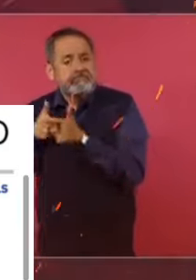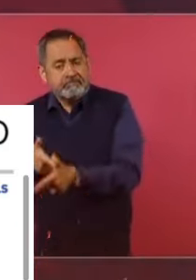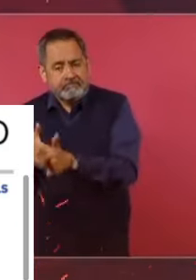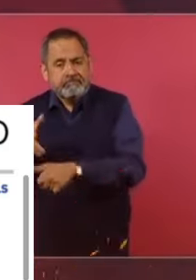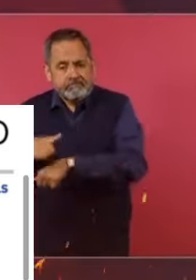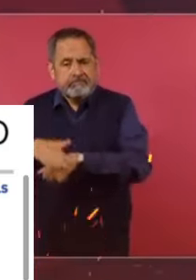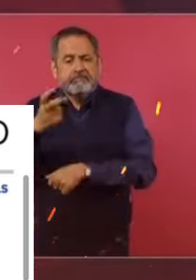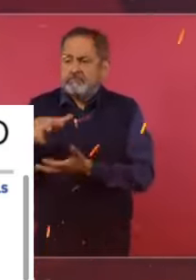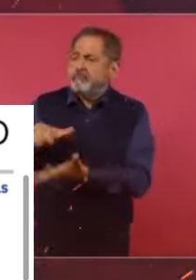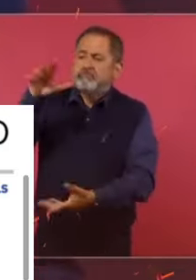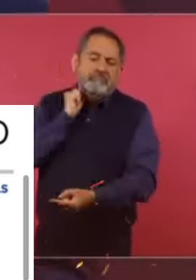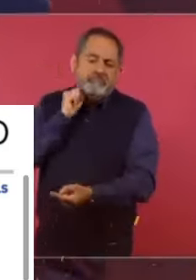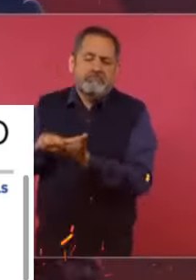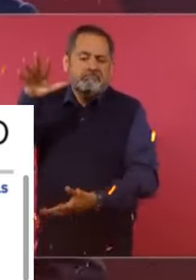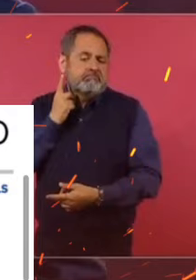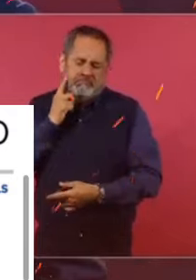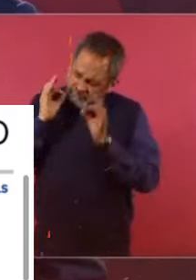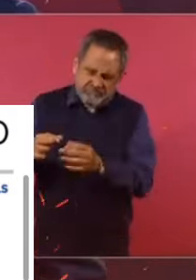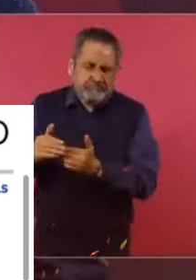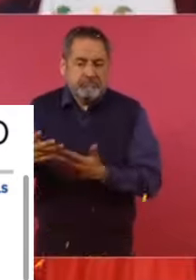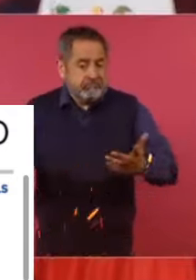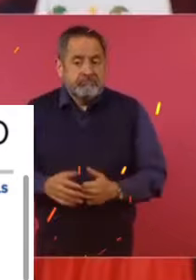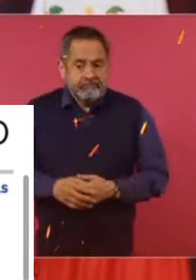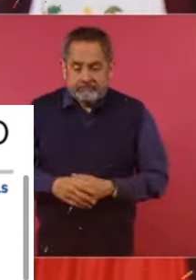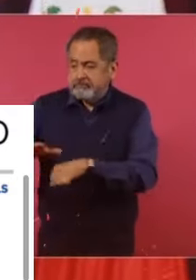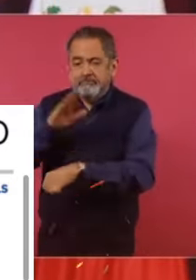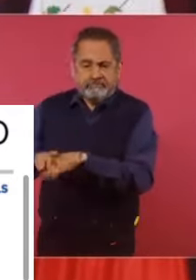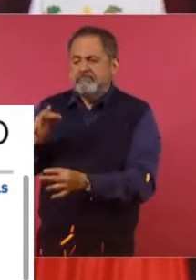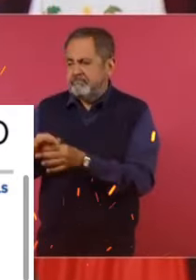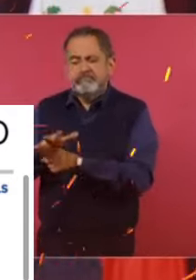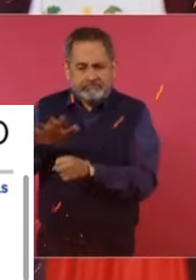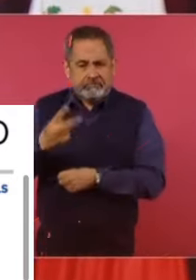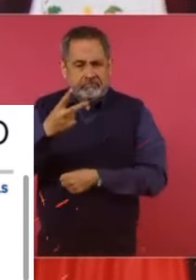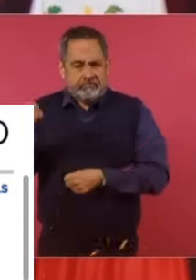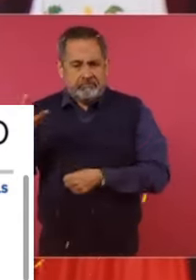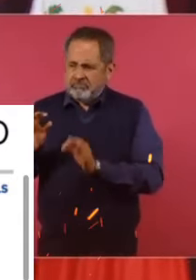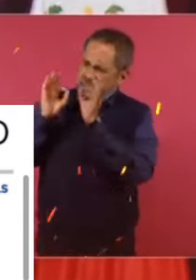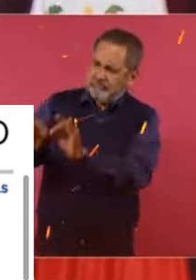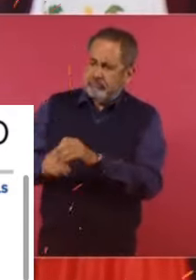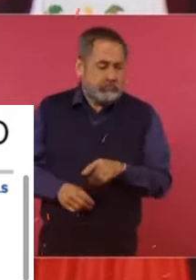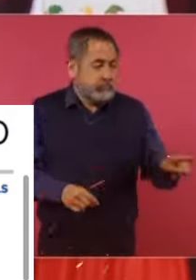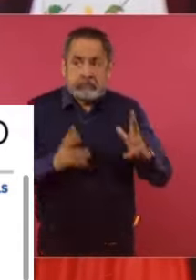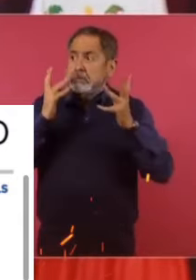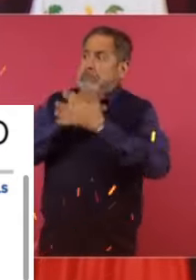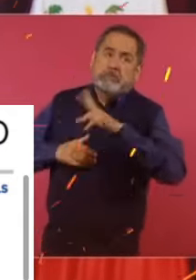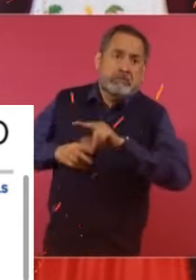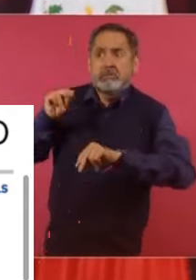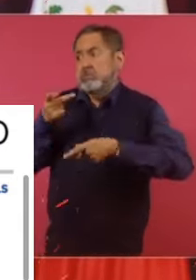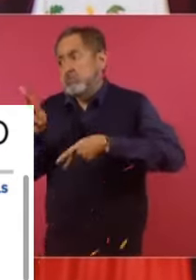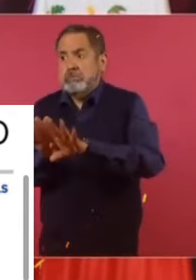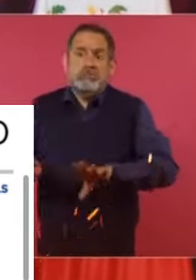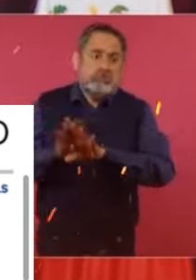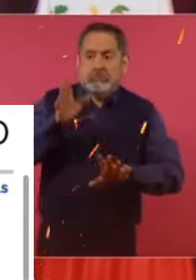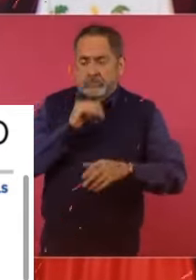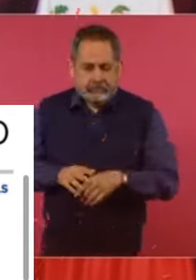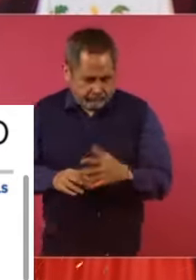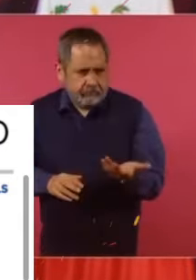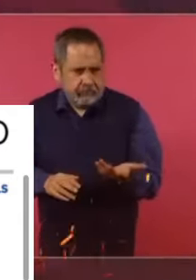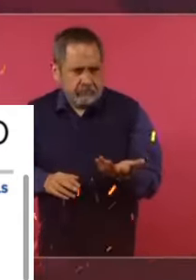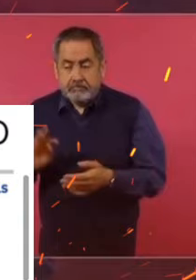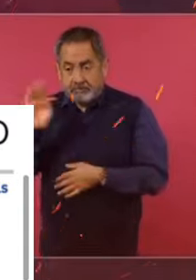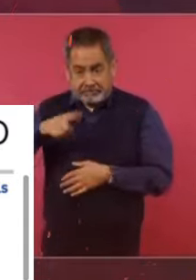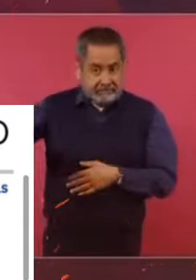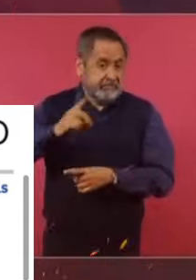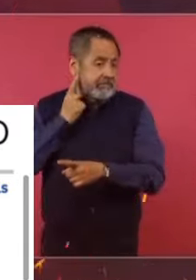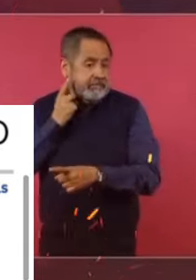para eso se logra mayoría calificada. Y ahora se espantan, ¿no? Porque ahora sí va a ser posible, si así lo